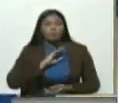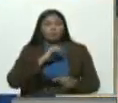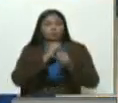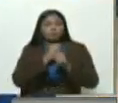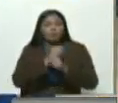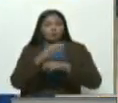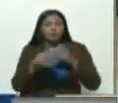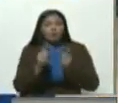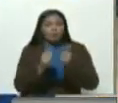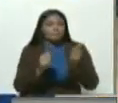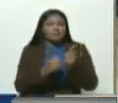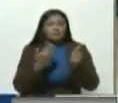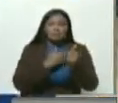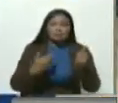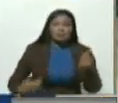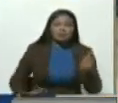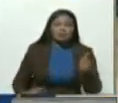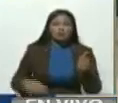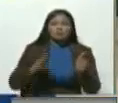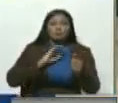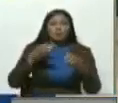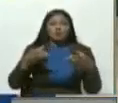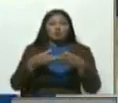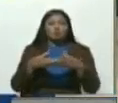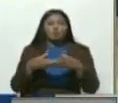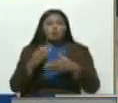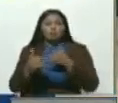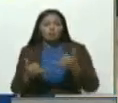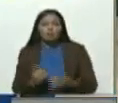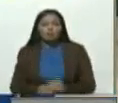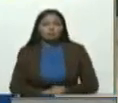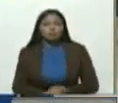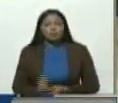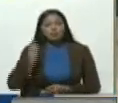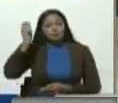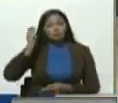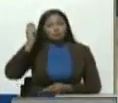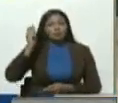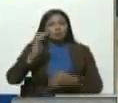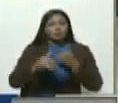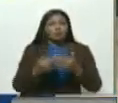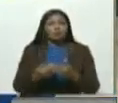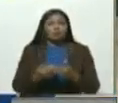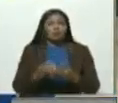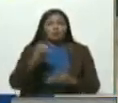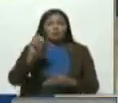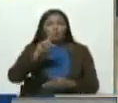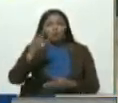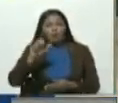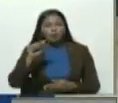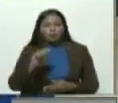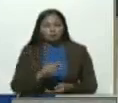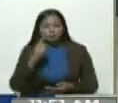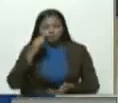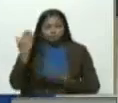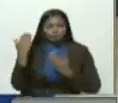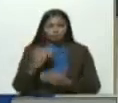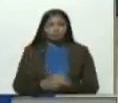al vicepresidente de esta comisión preliminar, el diputado Correa.